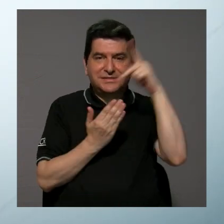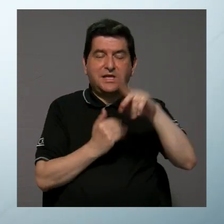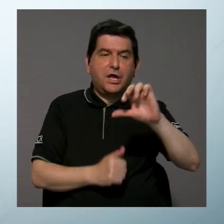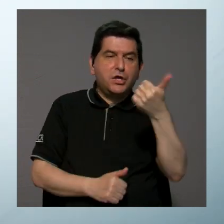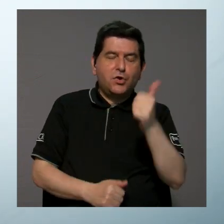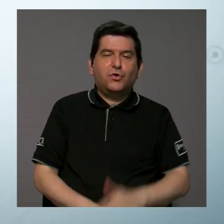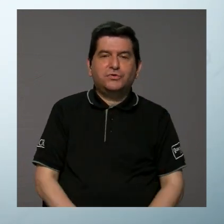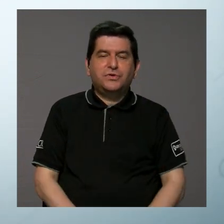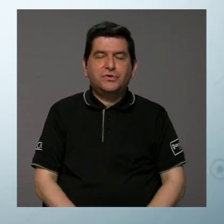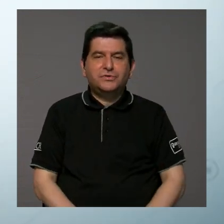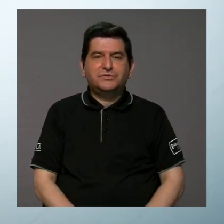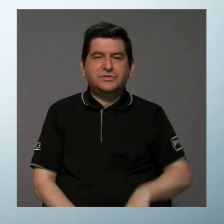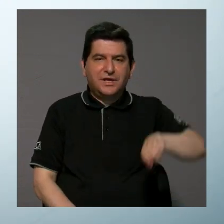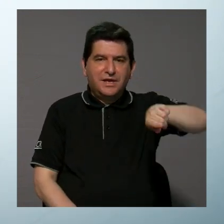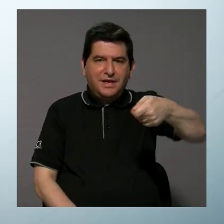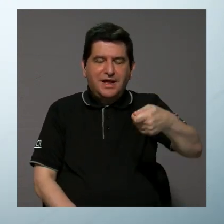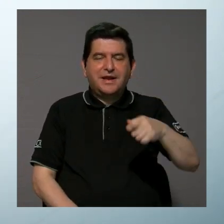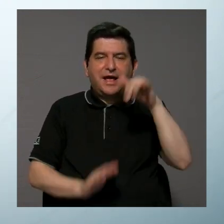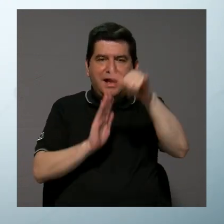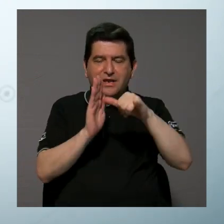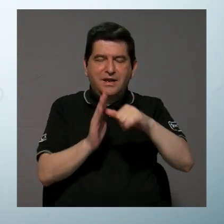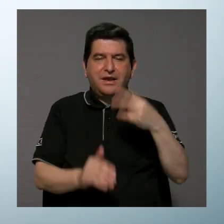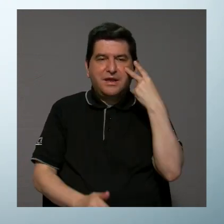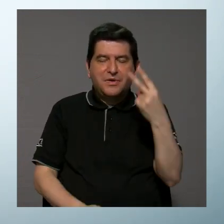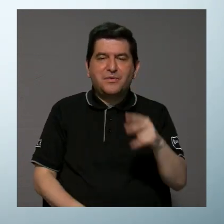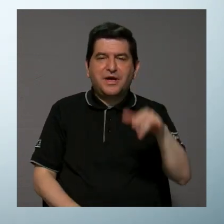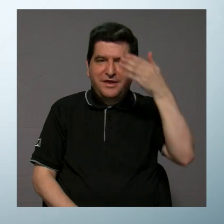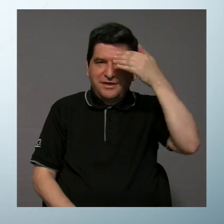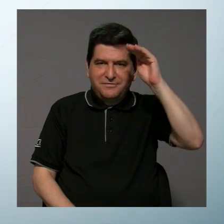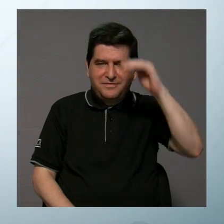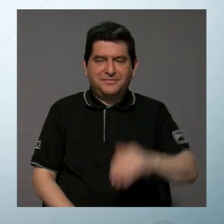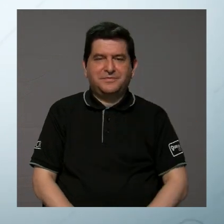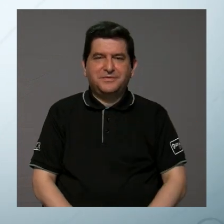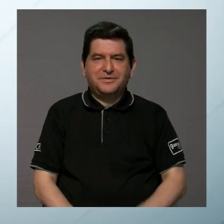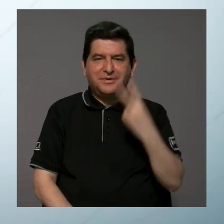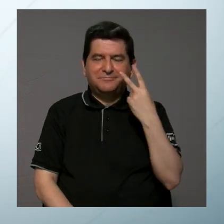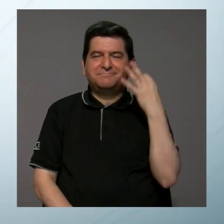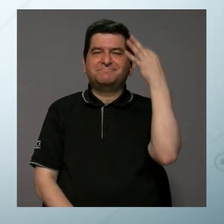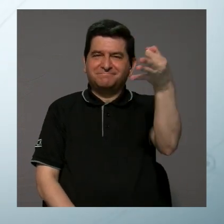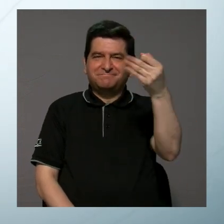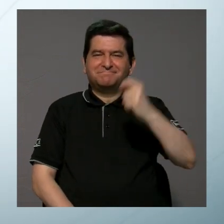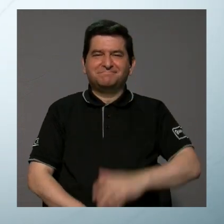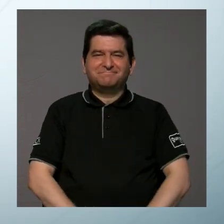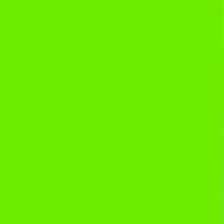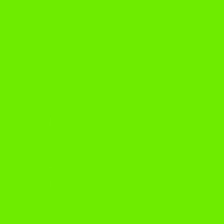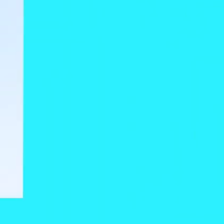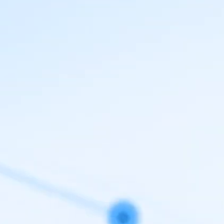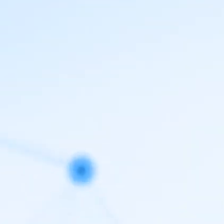programas en nuestro canal de YouTube y seguirnos en nuestra página de Facebook. Hasta la próxima.